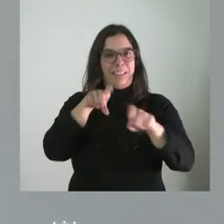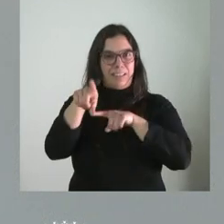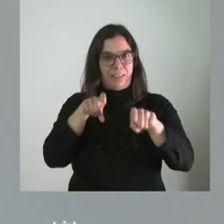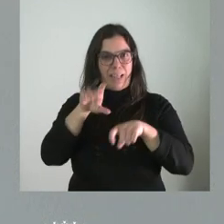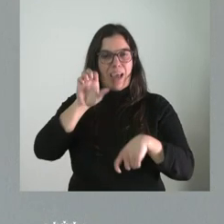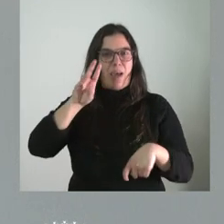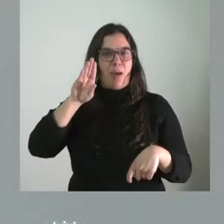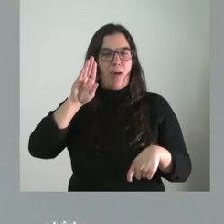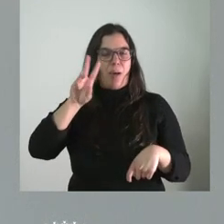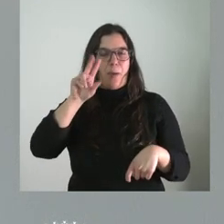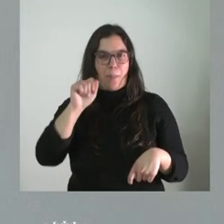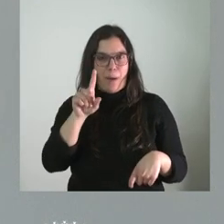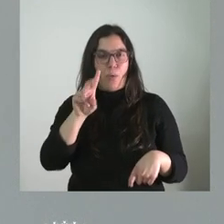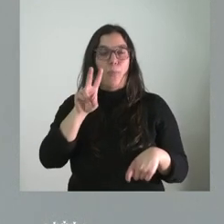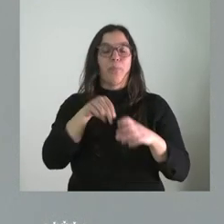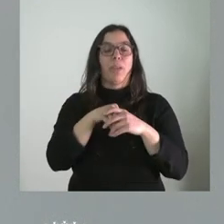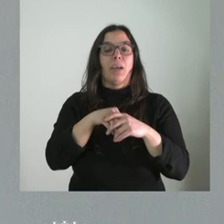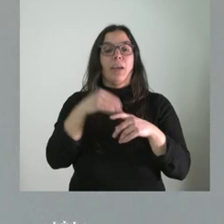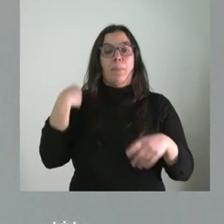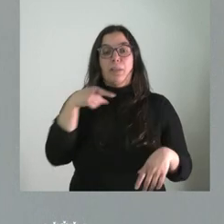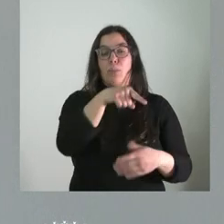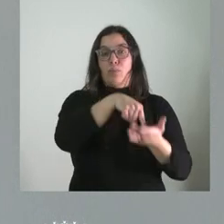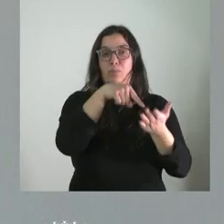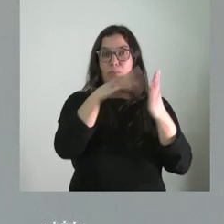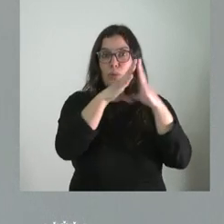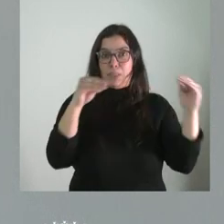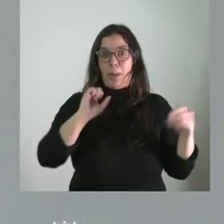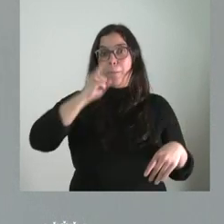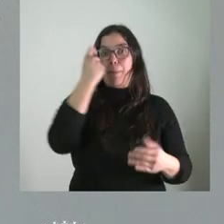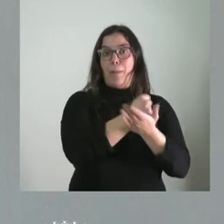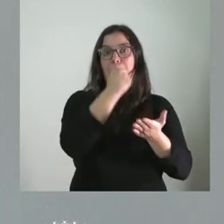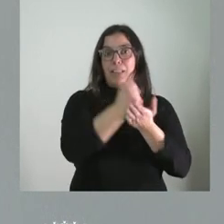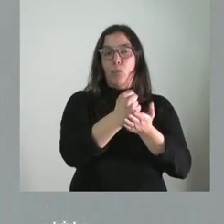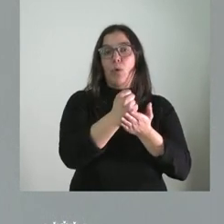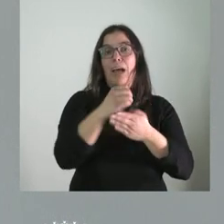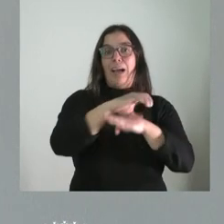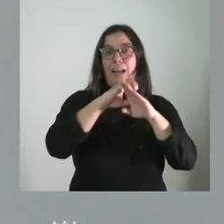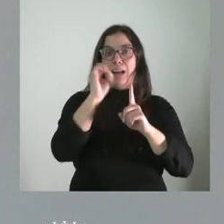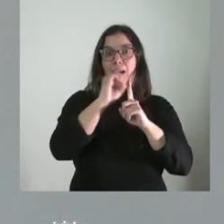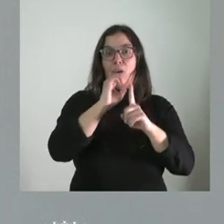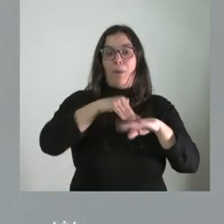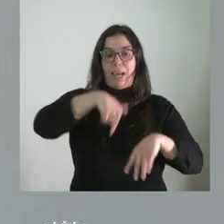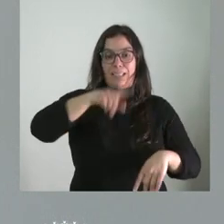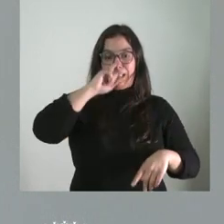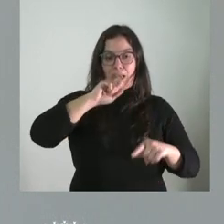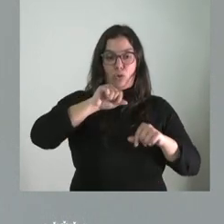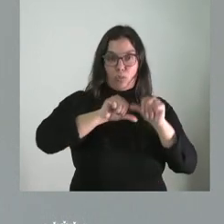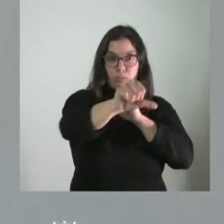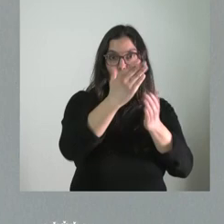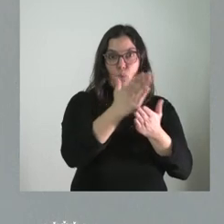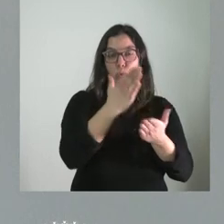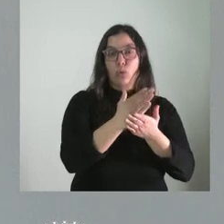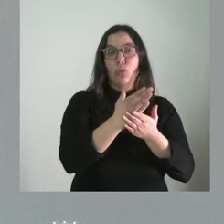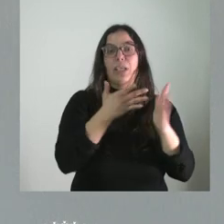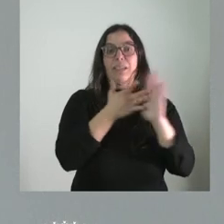corresponde a la tasa Universitaria señalarles que en lo relativo a la primera matrícula de grado para el curso 23-24 costará